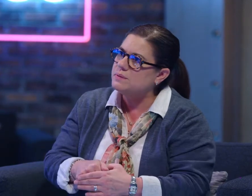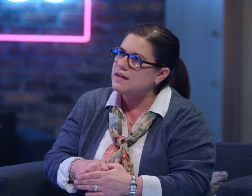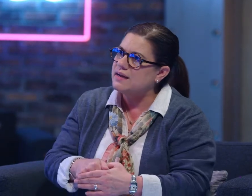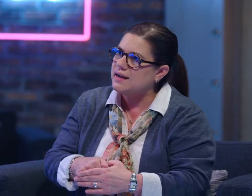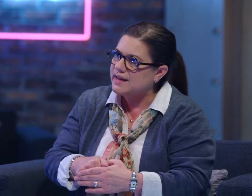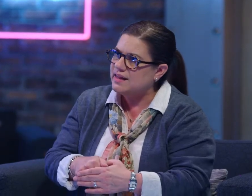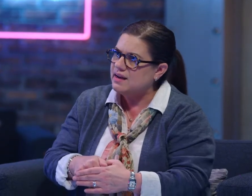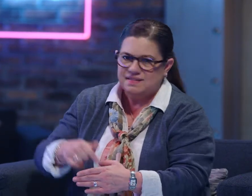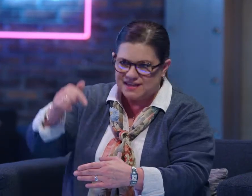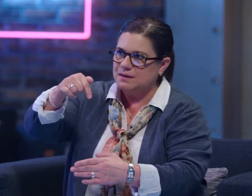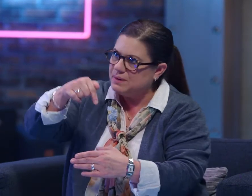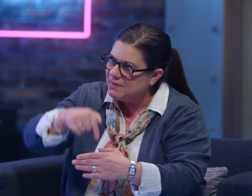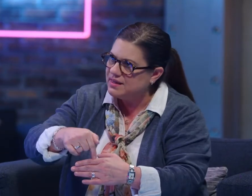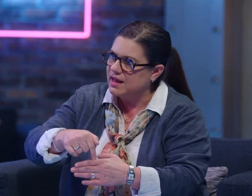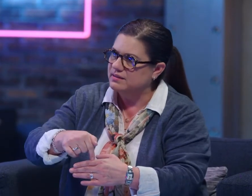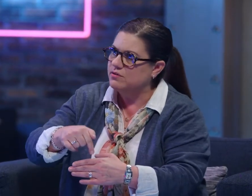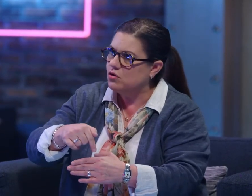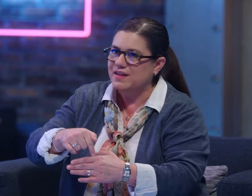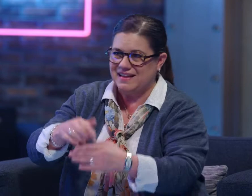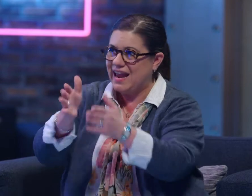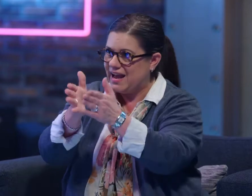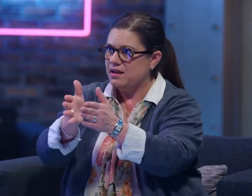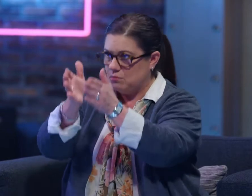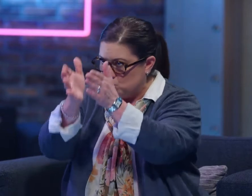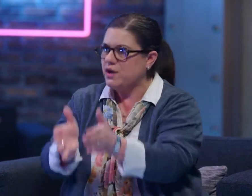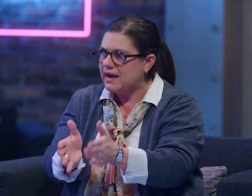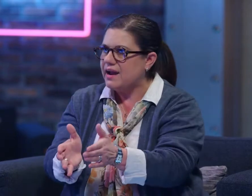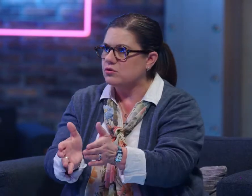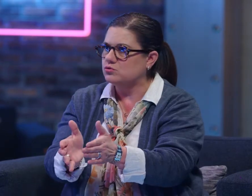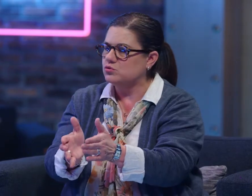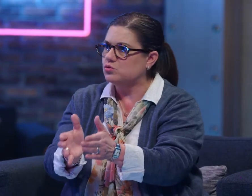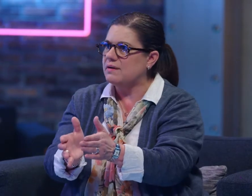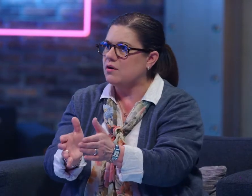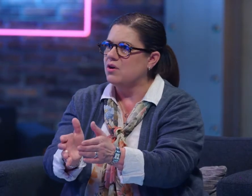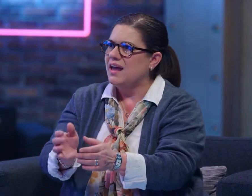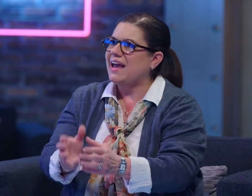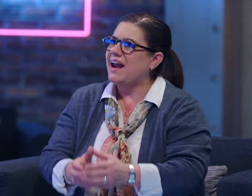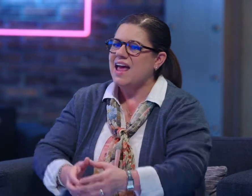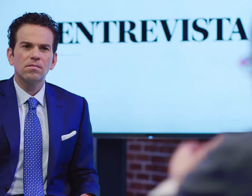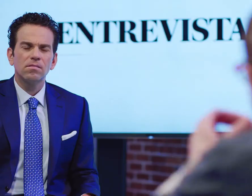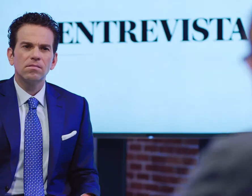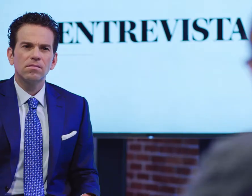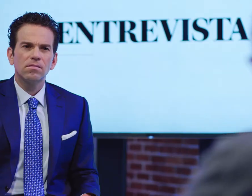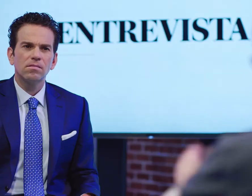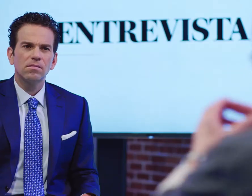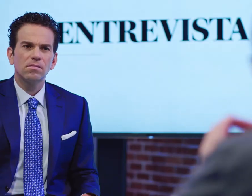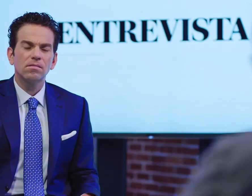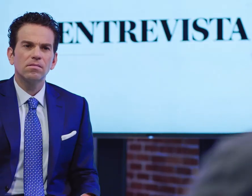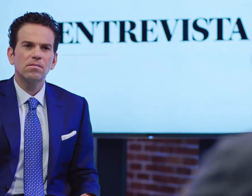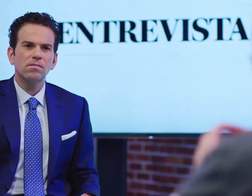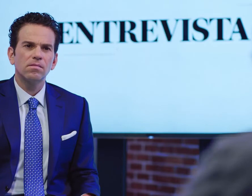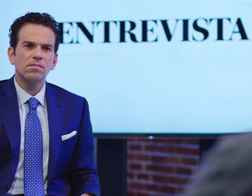doctor Hugo López-Gatell desde el primer día era muy claro su trabajo, que era impedir